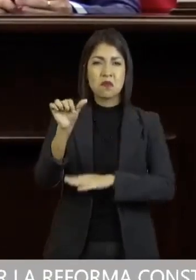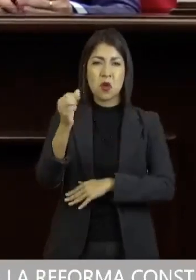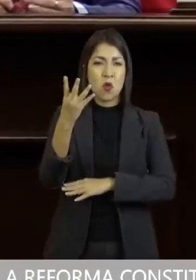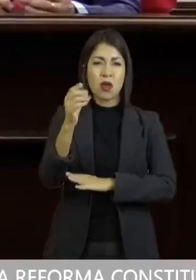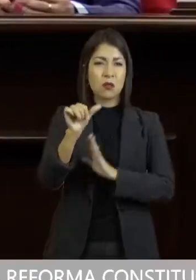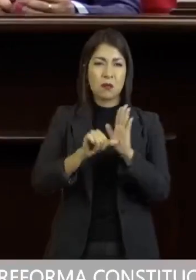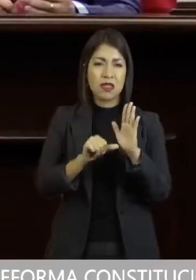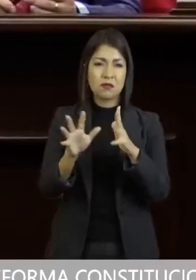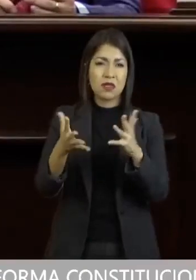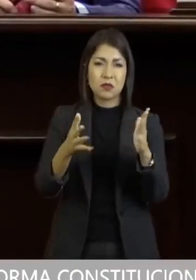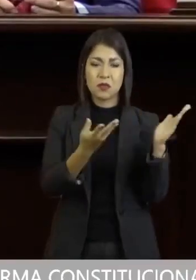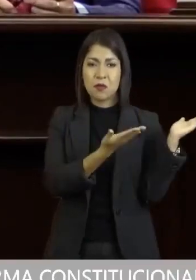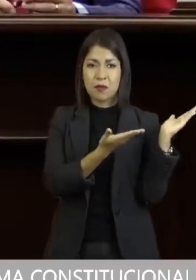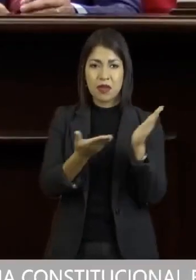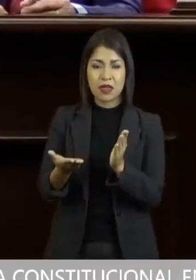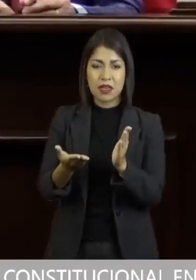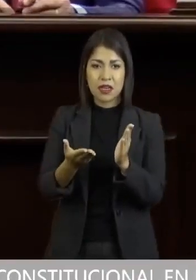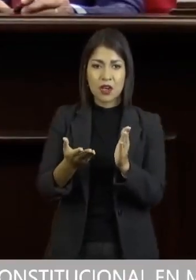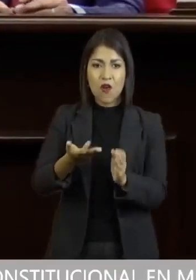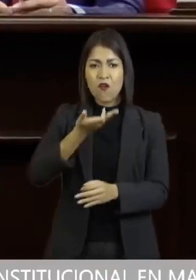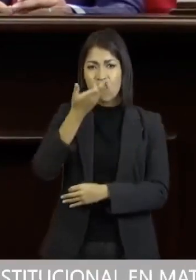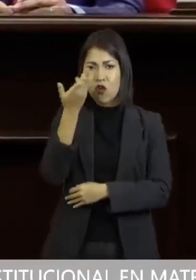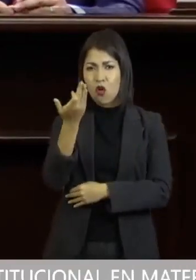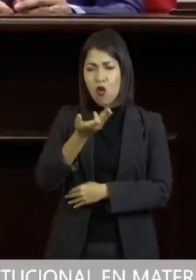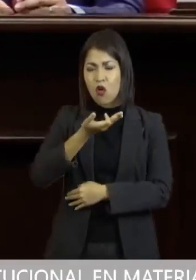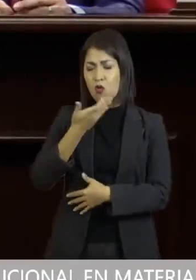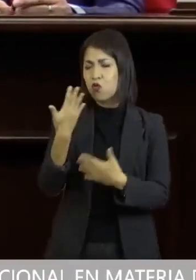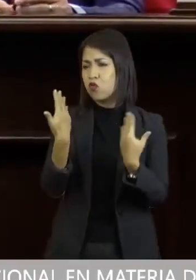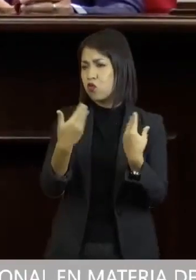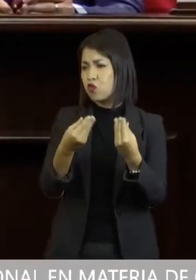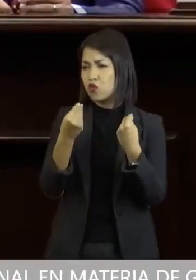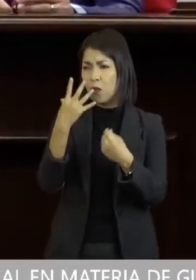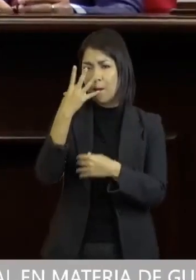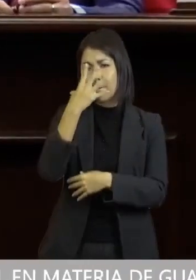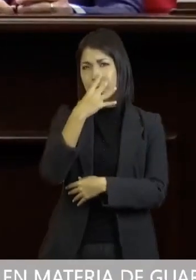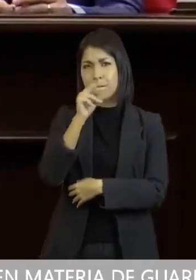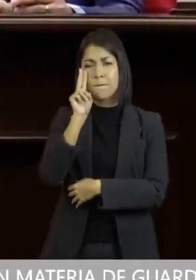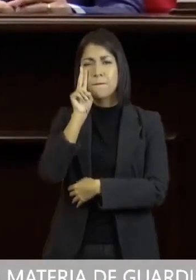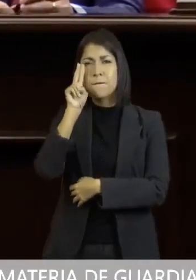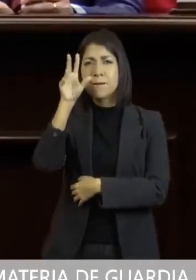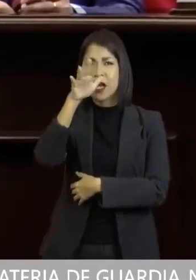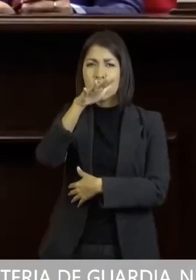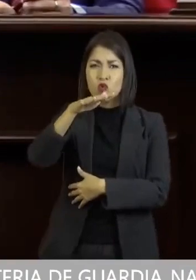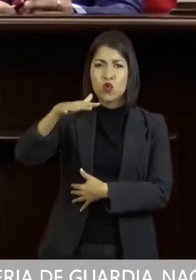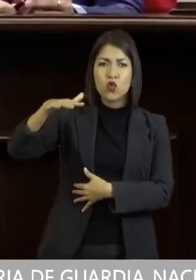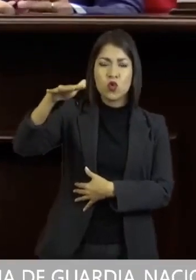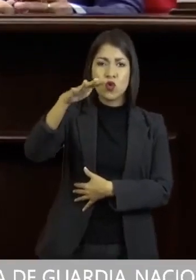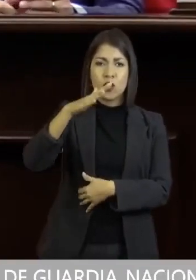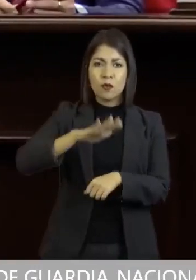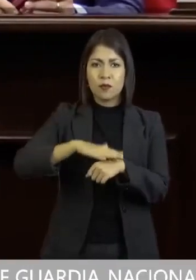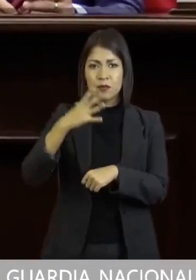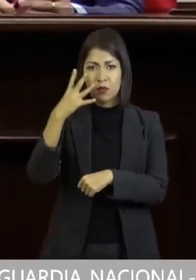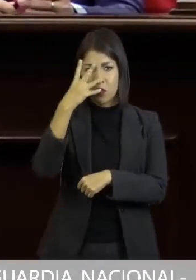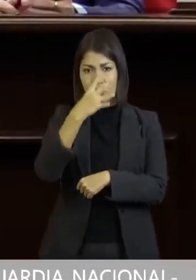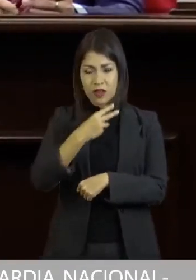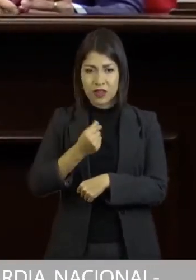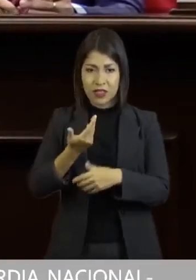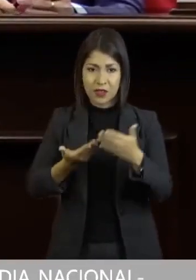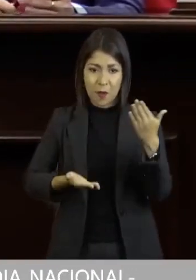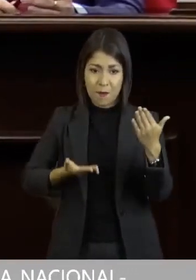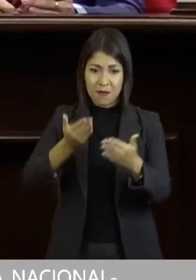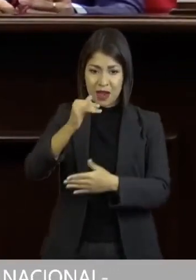¿verdad, Alfonso? Sí. Floreaban, pero que era una divinidad. mucho más bonitas que las